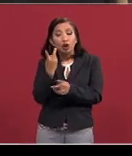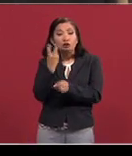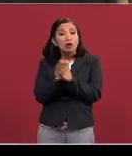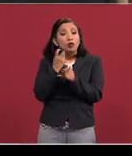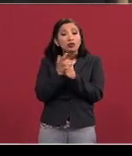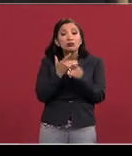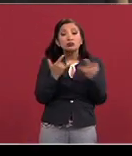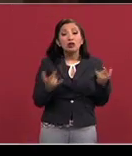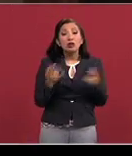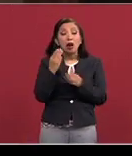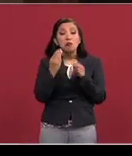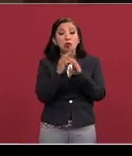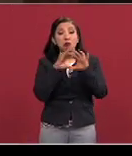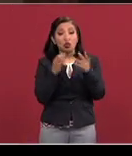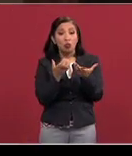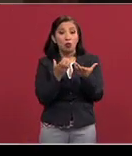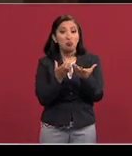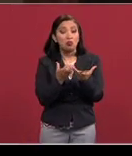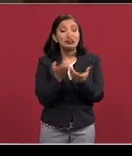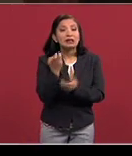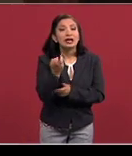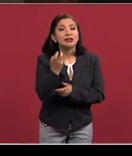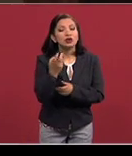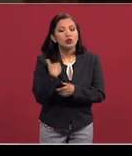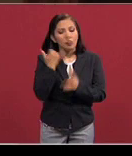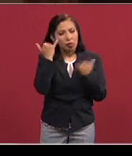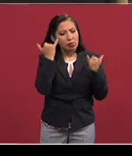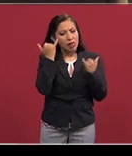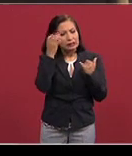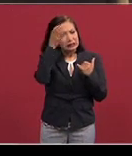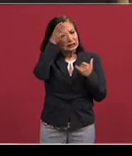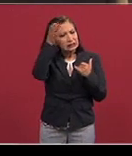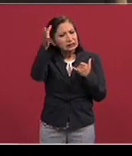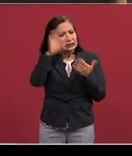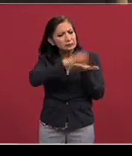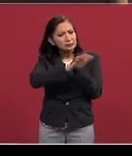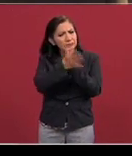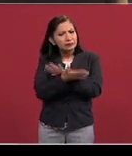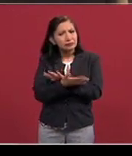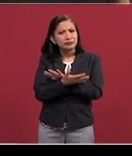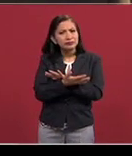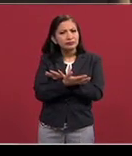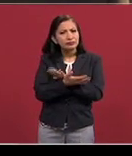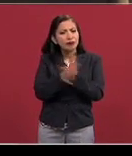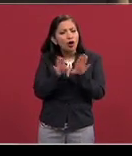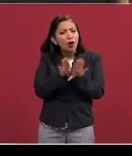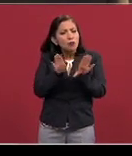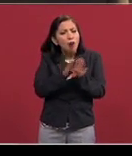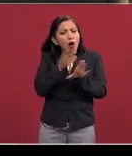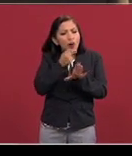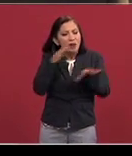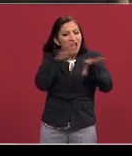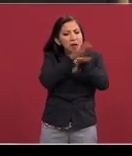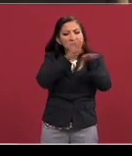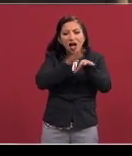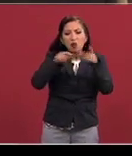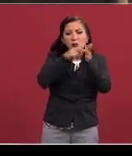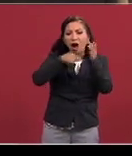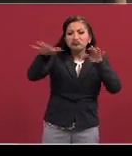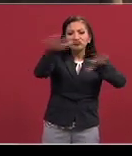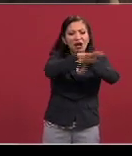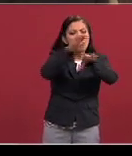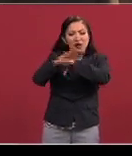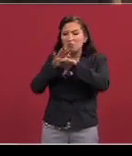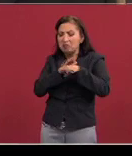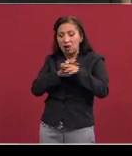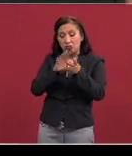en la historia del planeta. Y eso también nos lleva a implicaciones conceptuales de la transformación, cómo el hombre está transformando este entorno, y